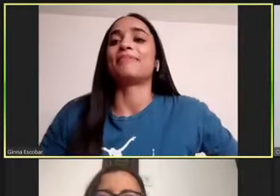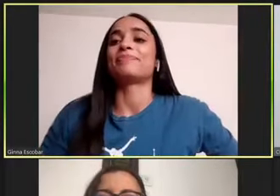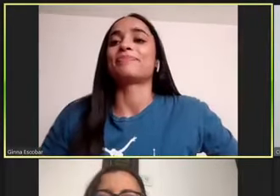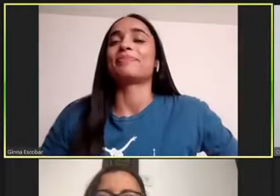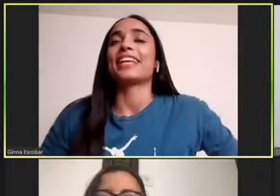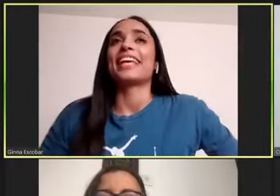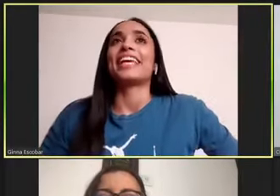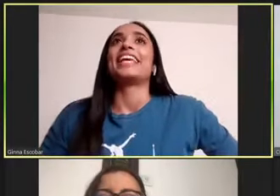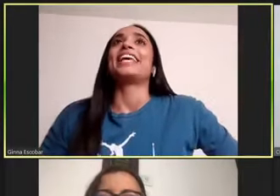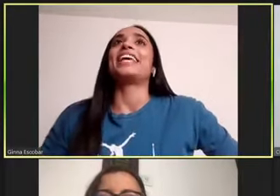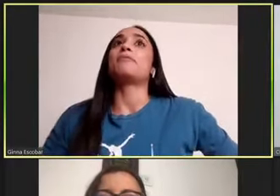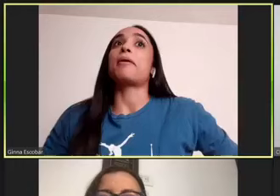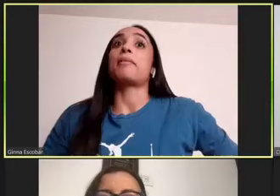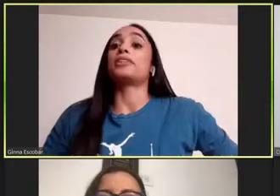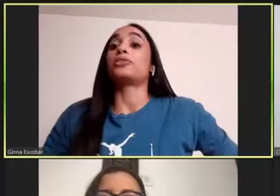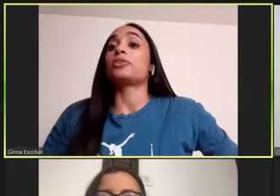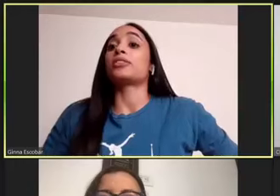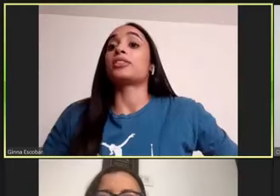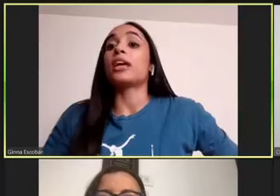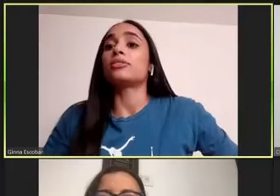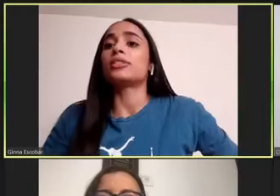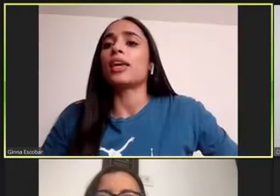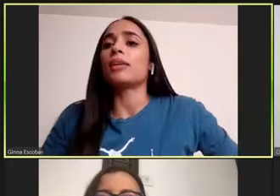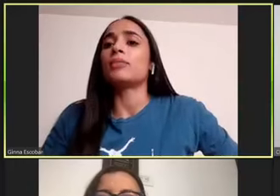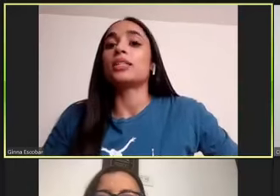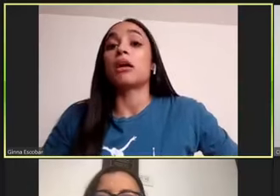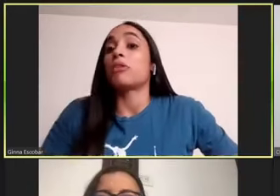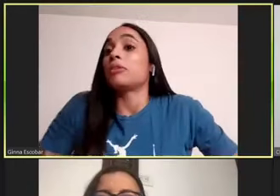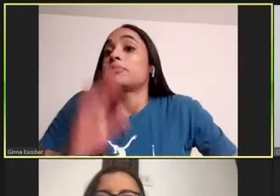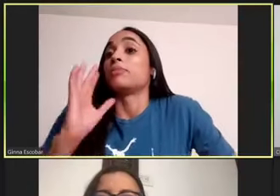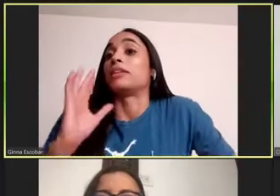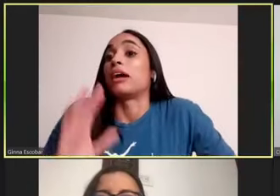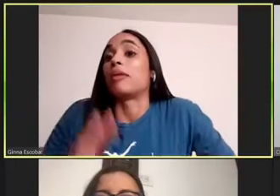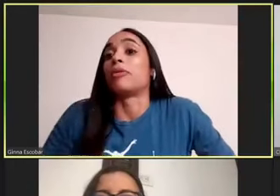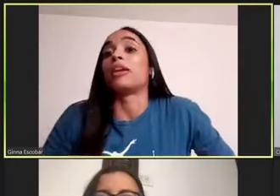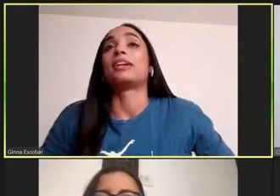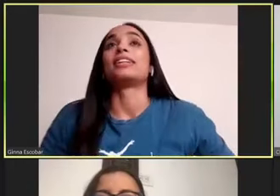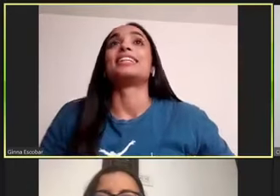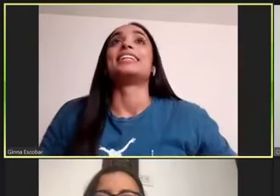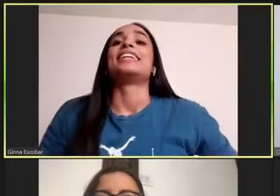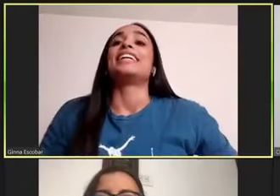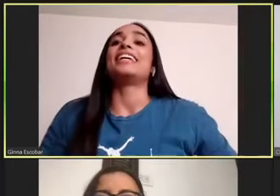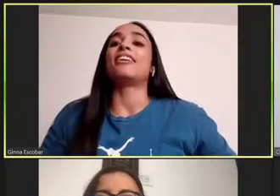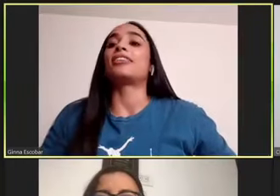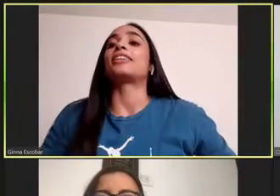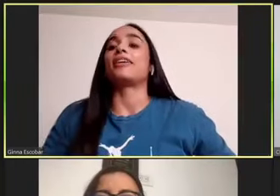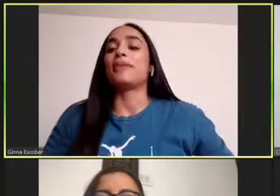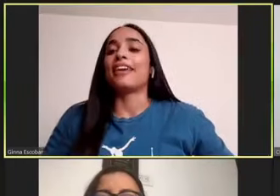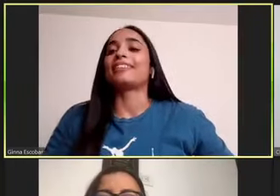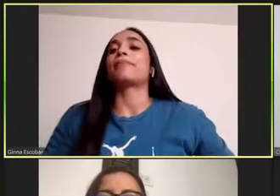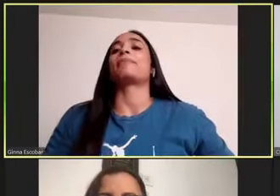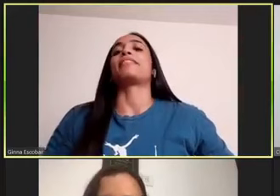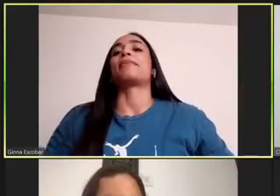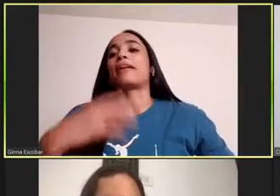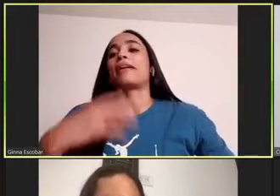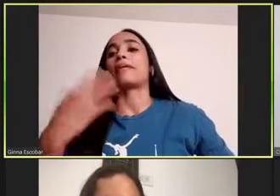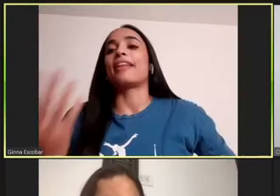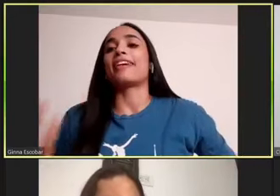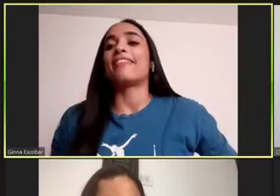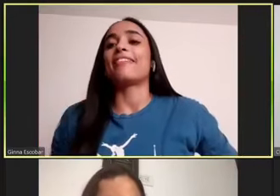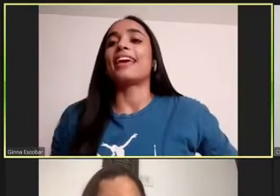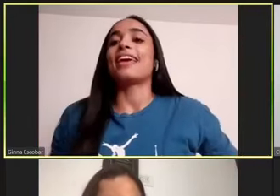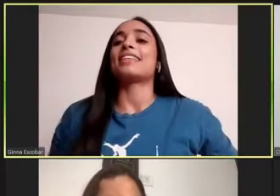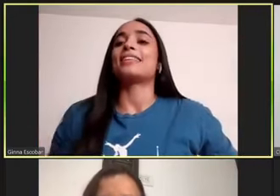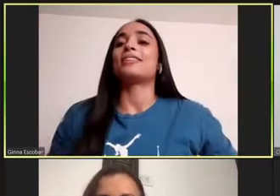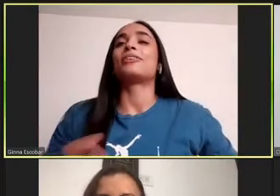acá. Y mi mamá me entró y dice, ¿qué haces? ¿Qué gimnasia? Bueno, pues metámosla. Y efectivamente aprendí a pararme en